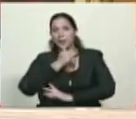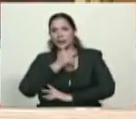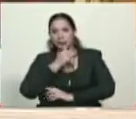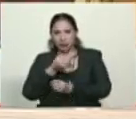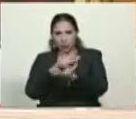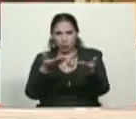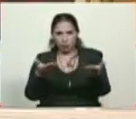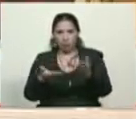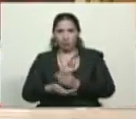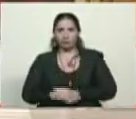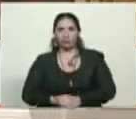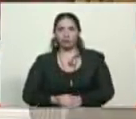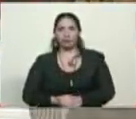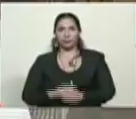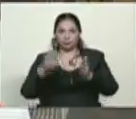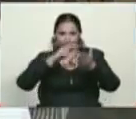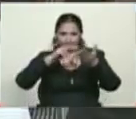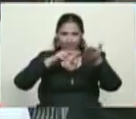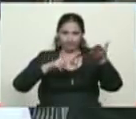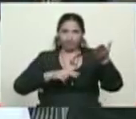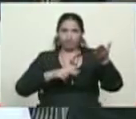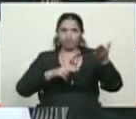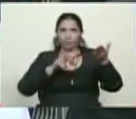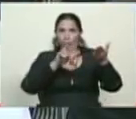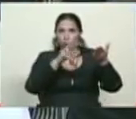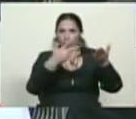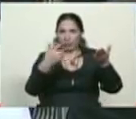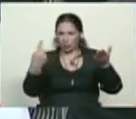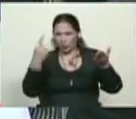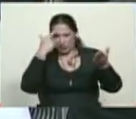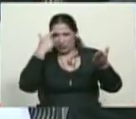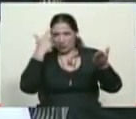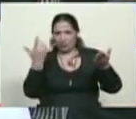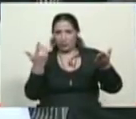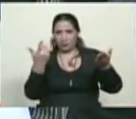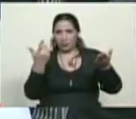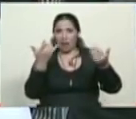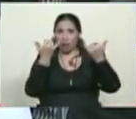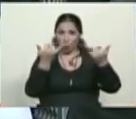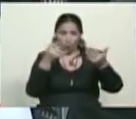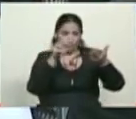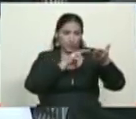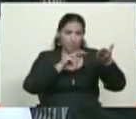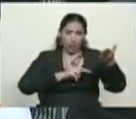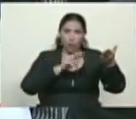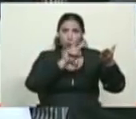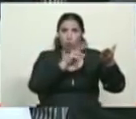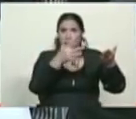ustedes. El 231 ya sabemos, me pone a jurar.